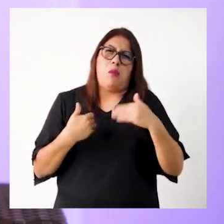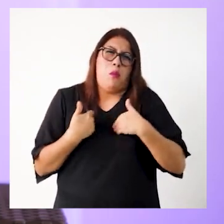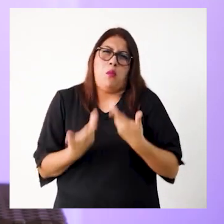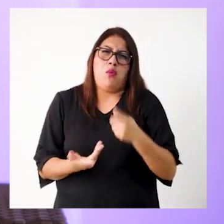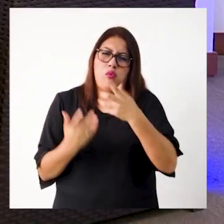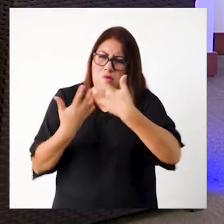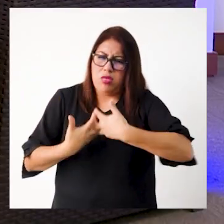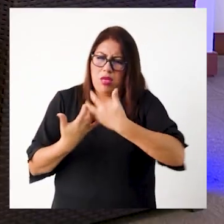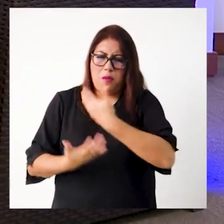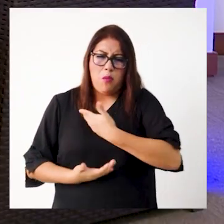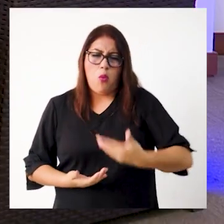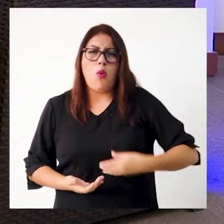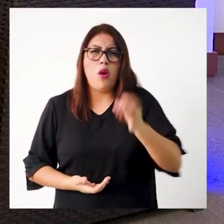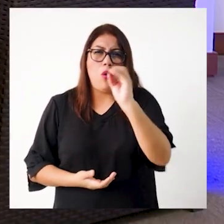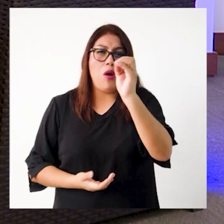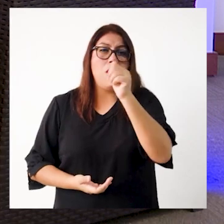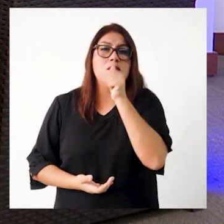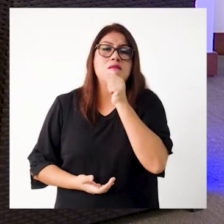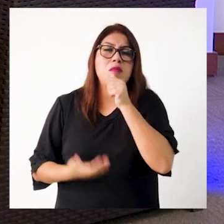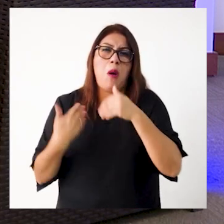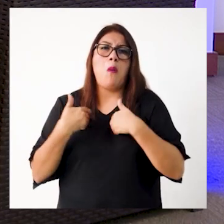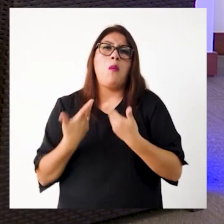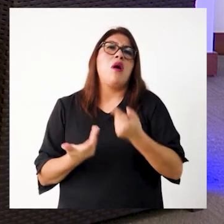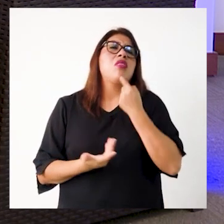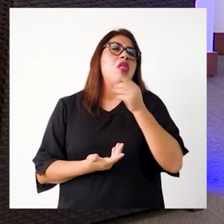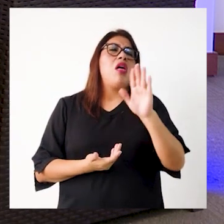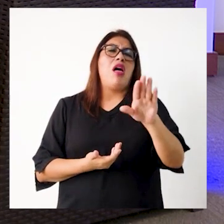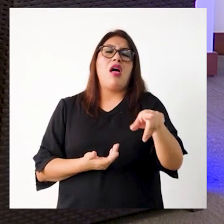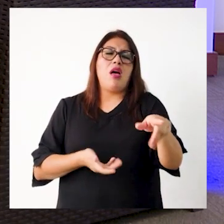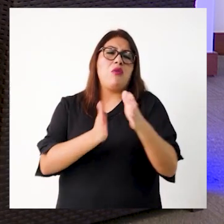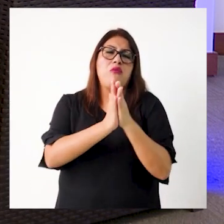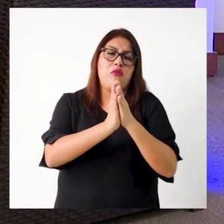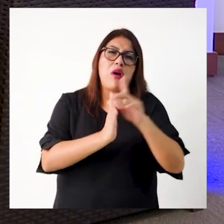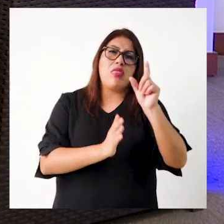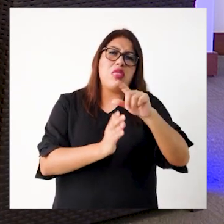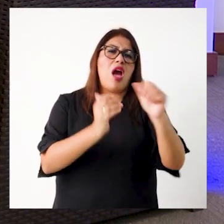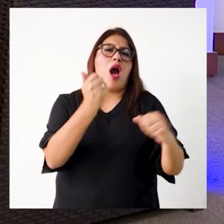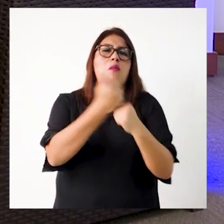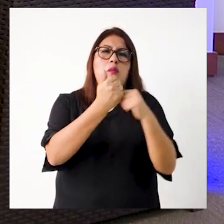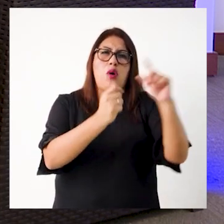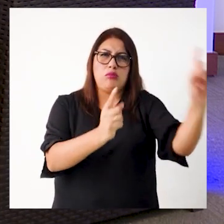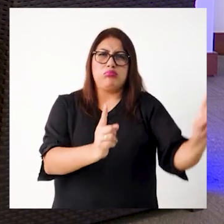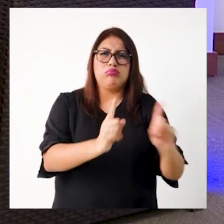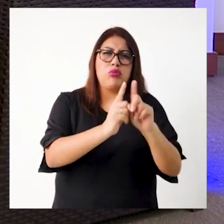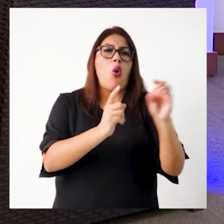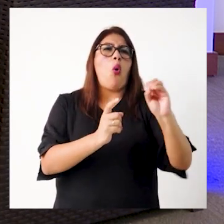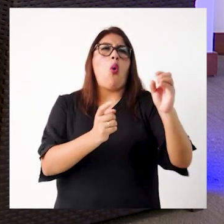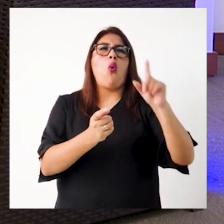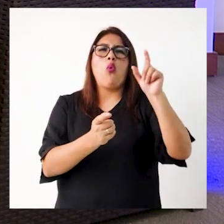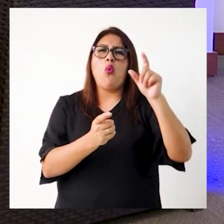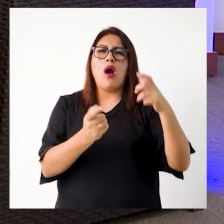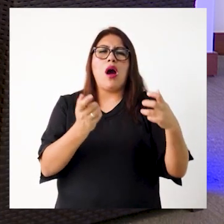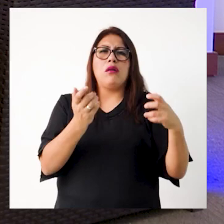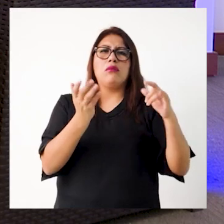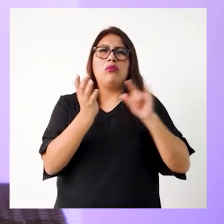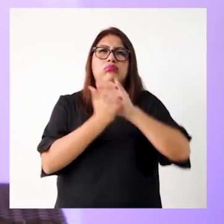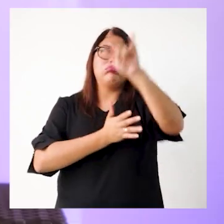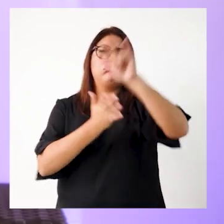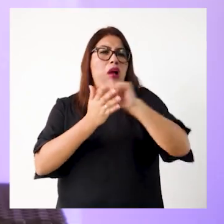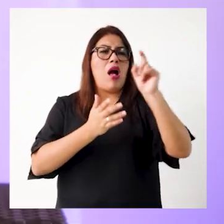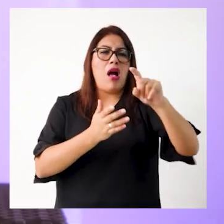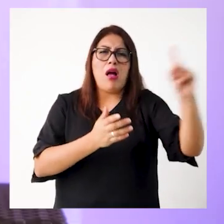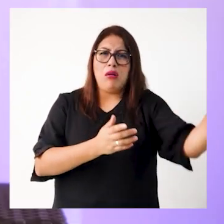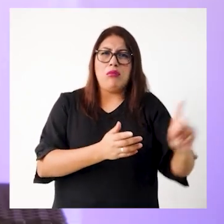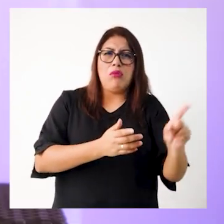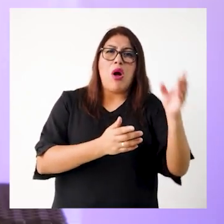Ninguna empresa pública ni privada puede pedirle testigo a ruego ni un pasajero que no